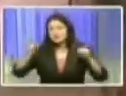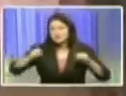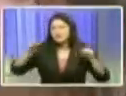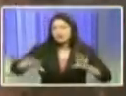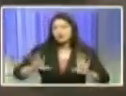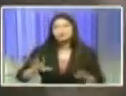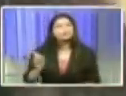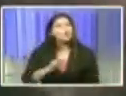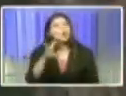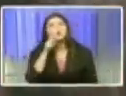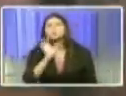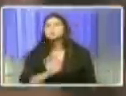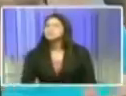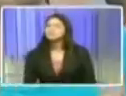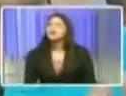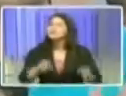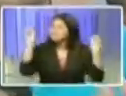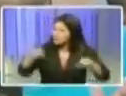No se oye. ¿Sí va?